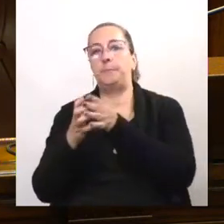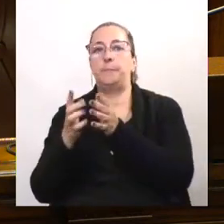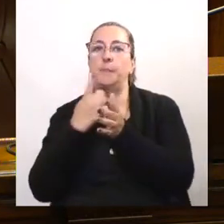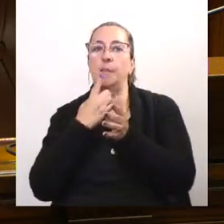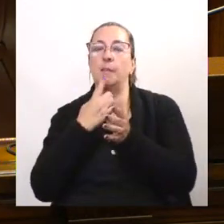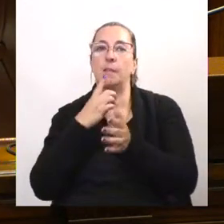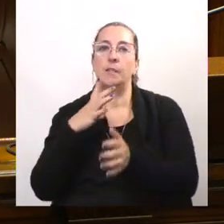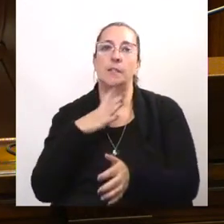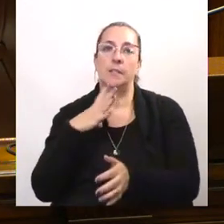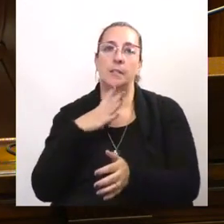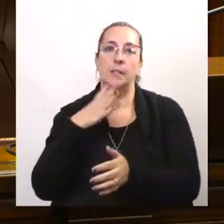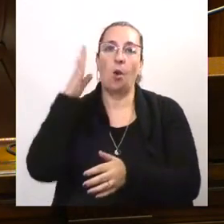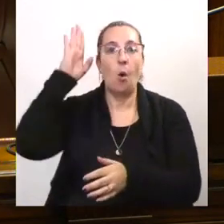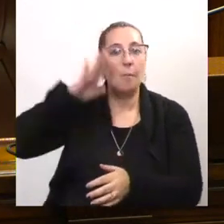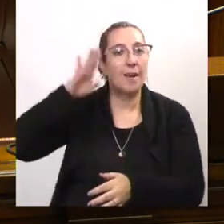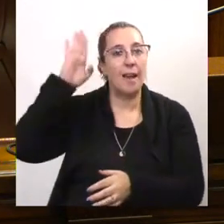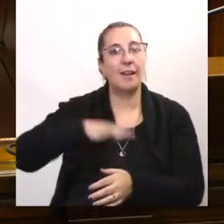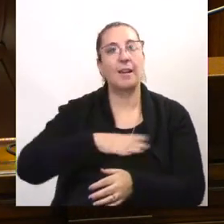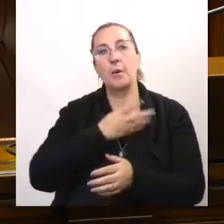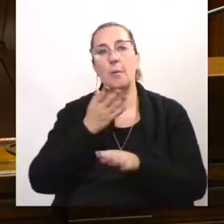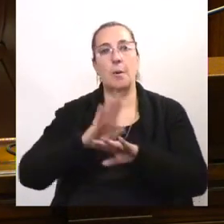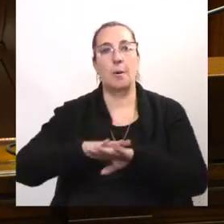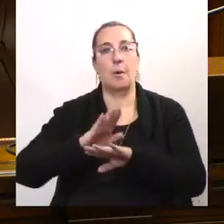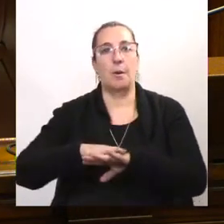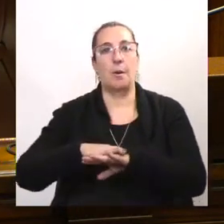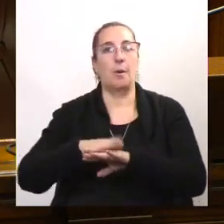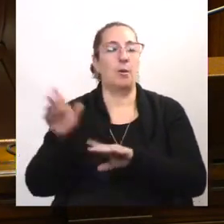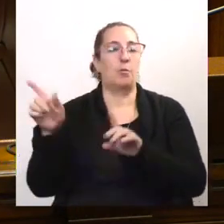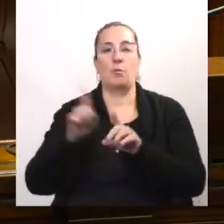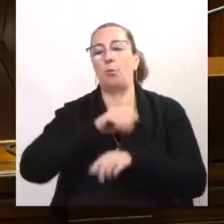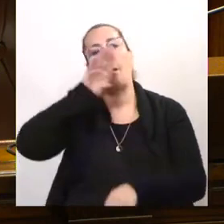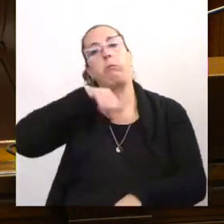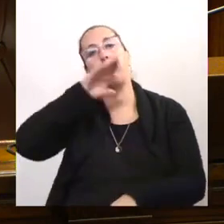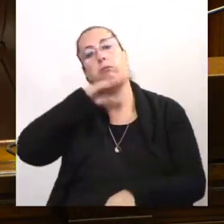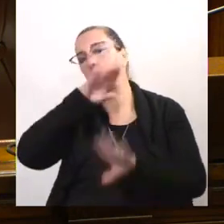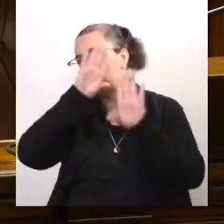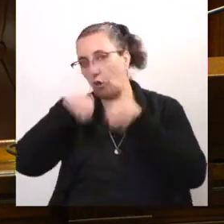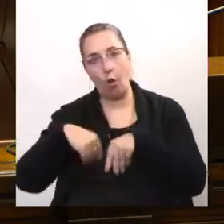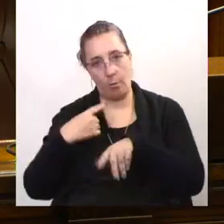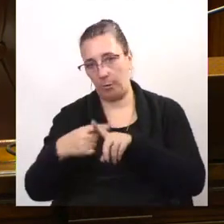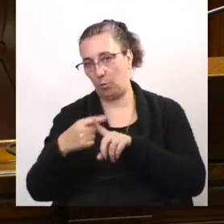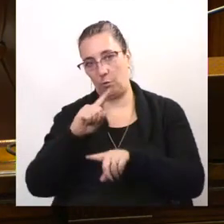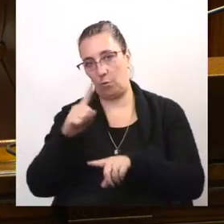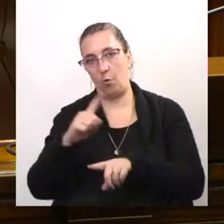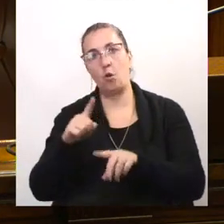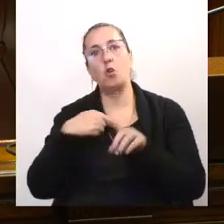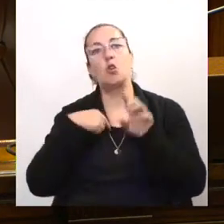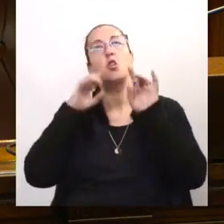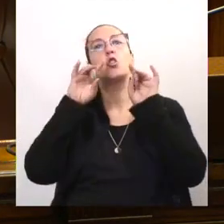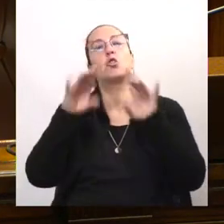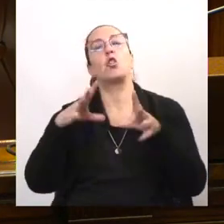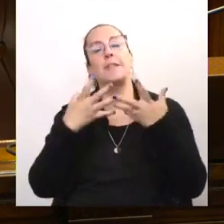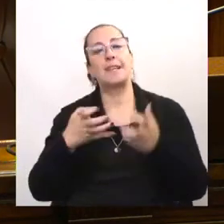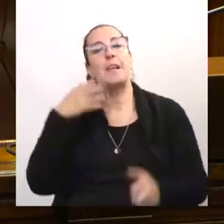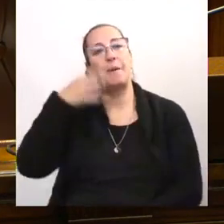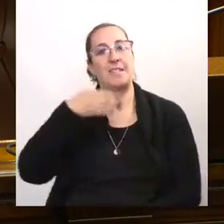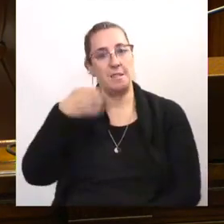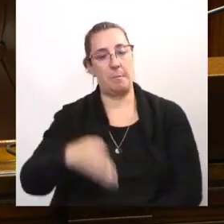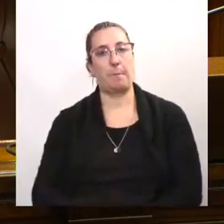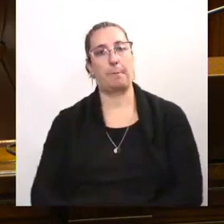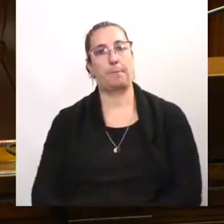tienen en este homenaje un espacio, tampoco voy a usar todos los minutos que tengo, pero quería simplemente participar en él.